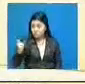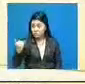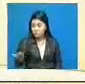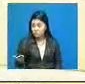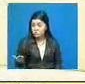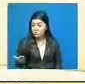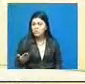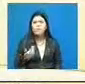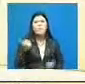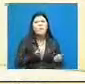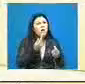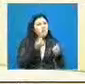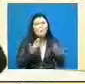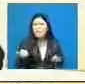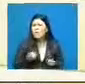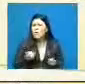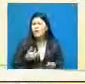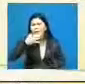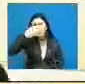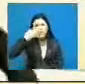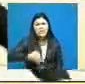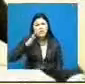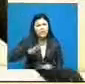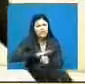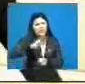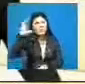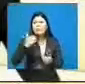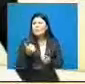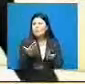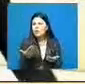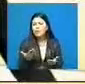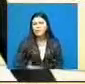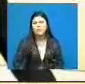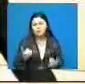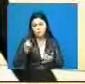¿Cuáles son esas cifras? ¿Cuál es esa realidad de la economía colombiana?